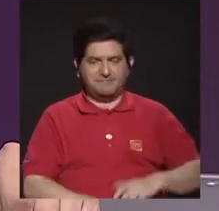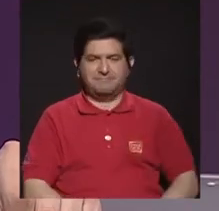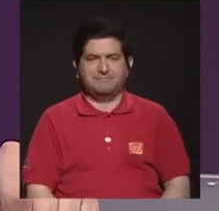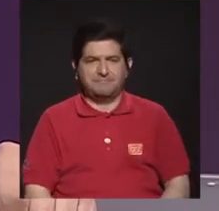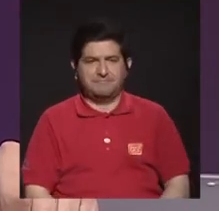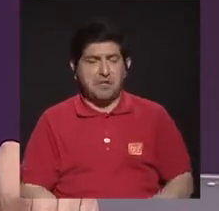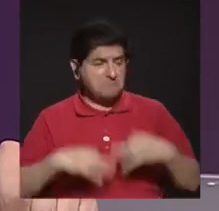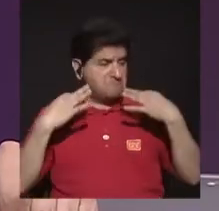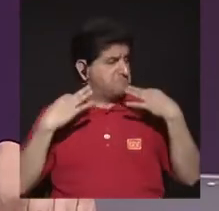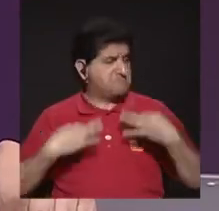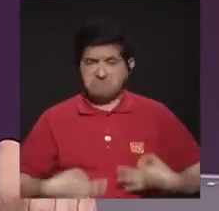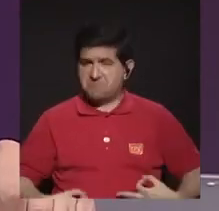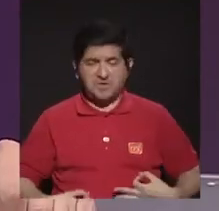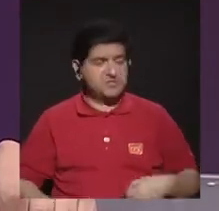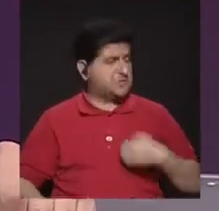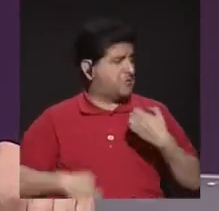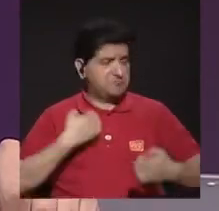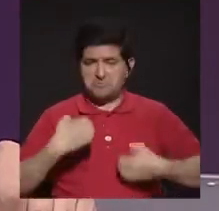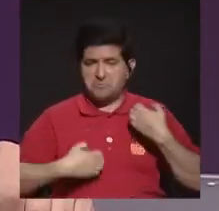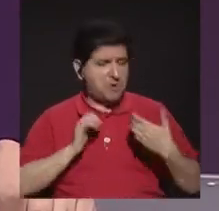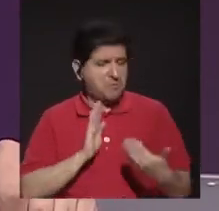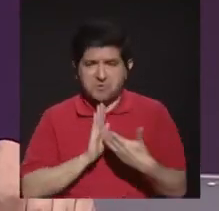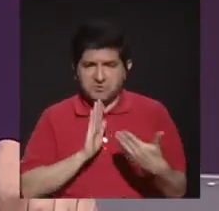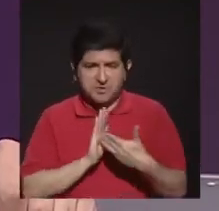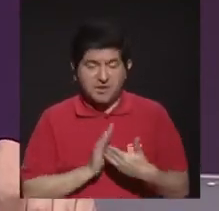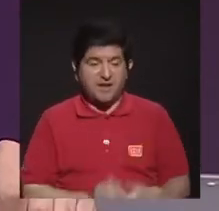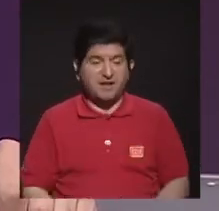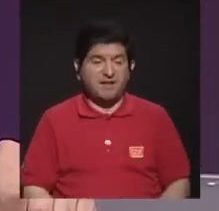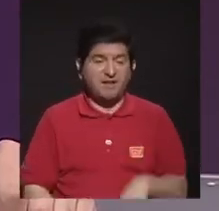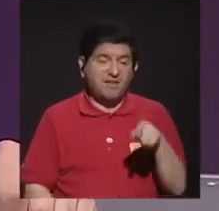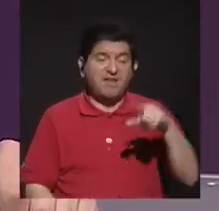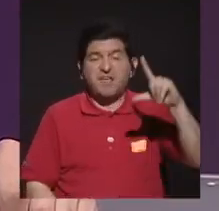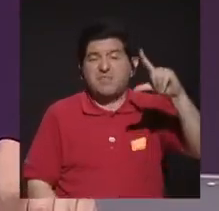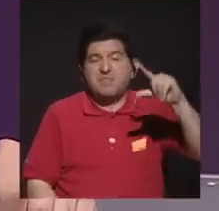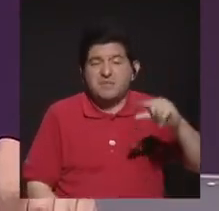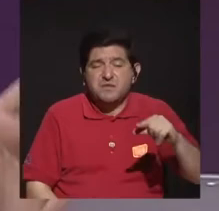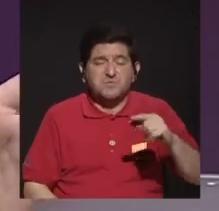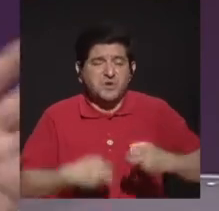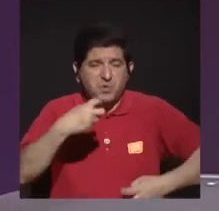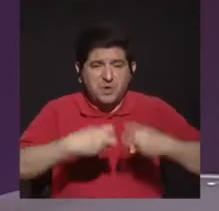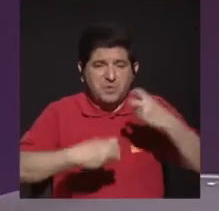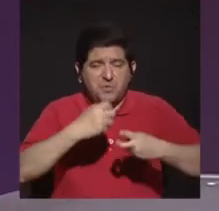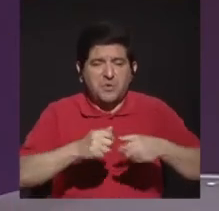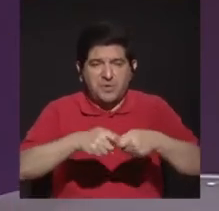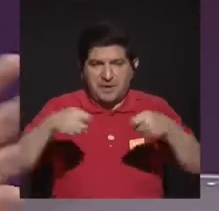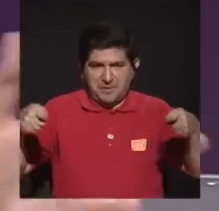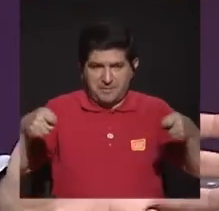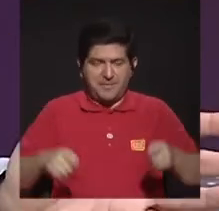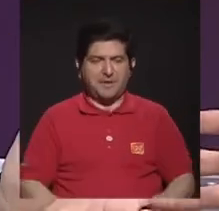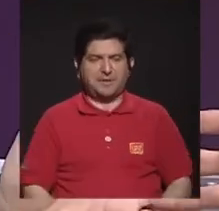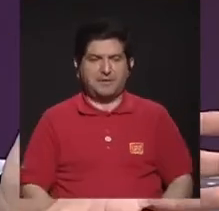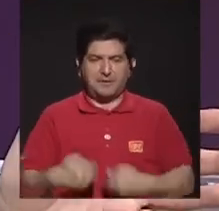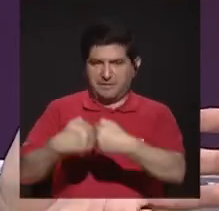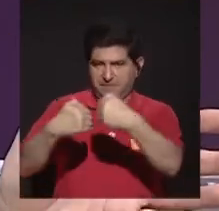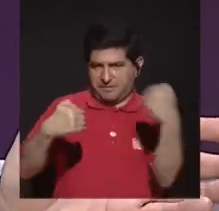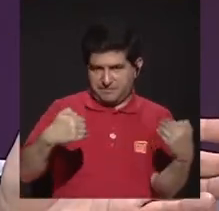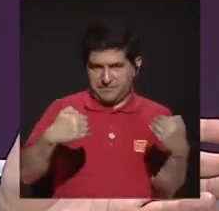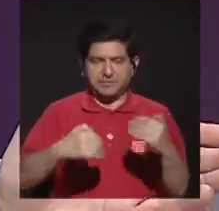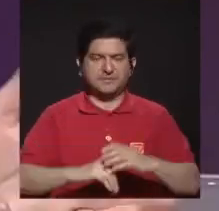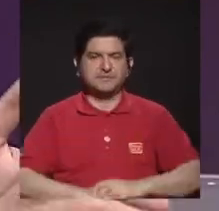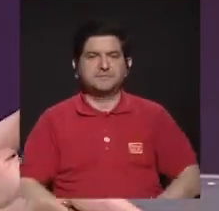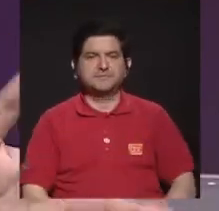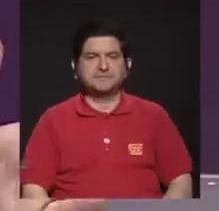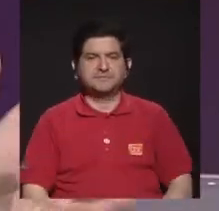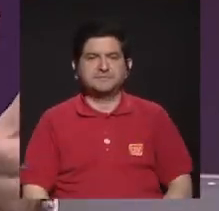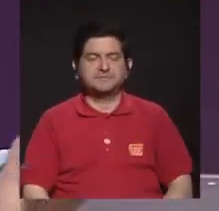ni en lo físico, ni en lo emocional. Por lo tanto, se tiende a minimizar este tipo de problemas. Eso por un lado, y por el otro,